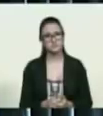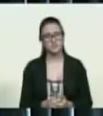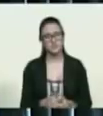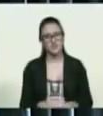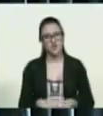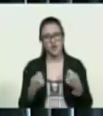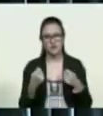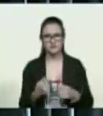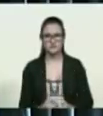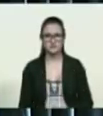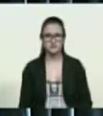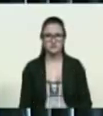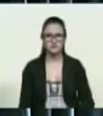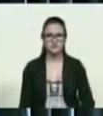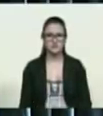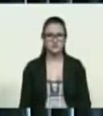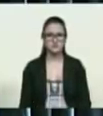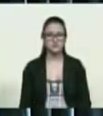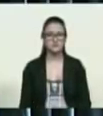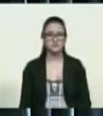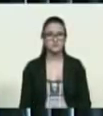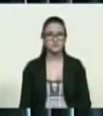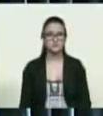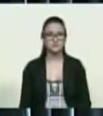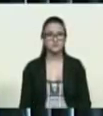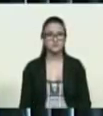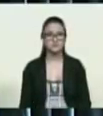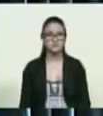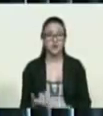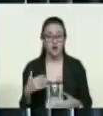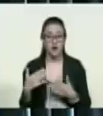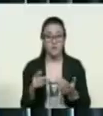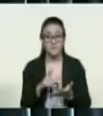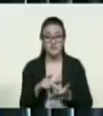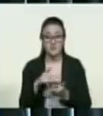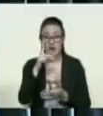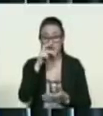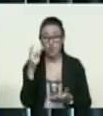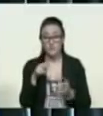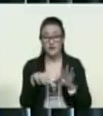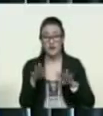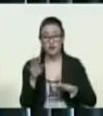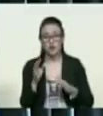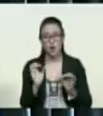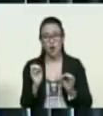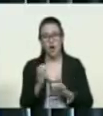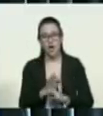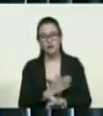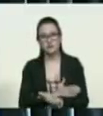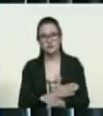violencia, en las cuales viene participando desde el año 2014 y quizás antes.